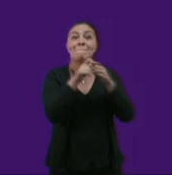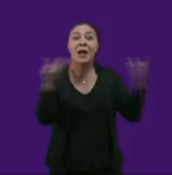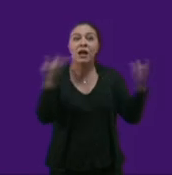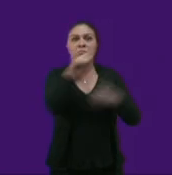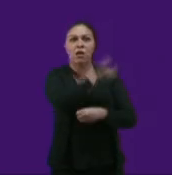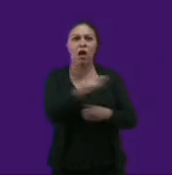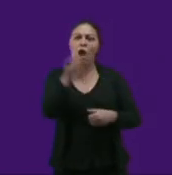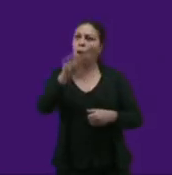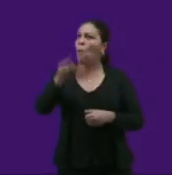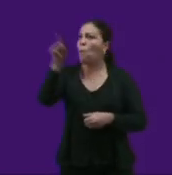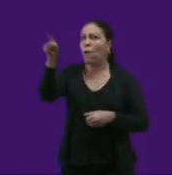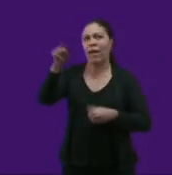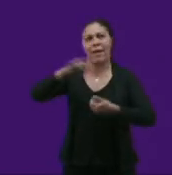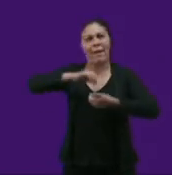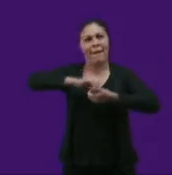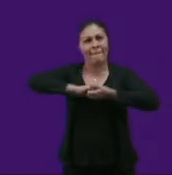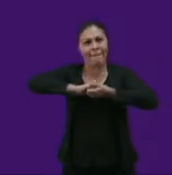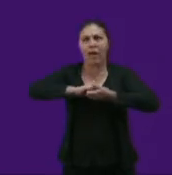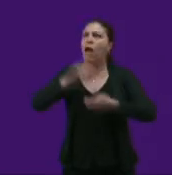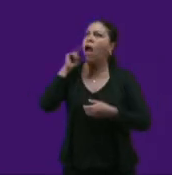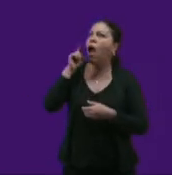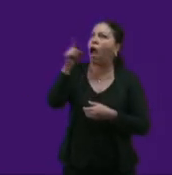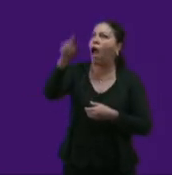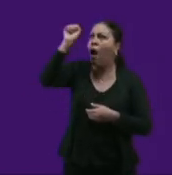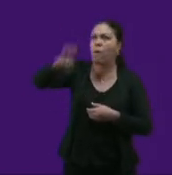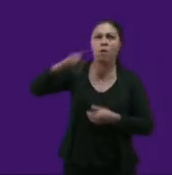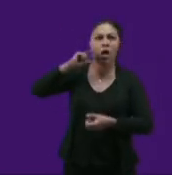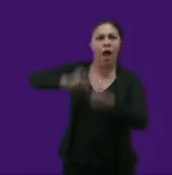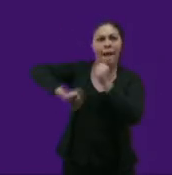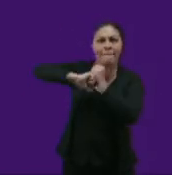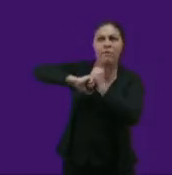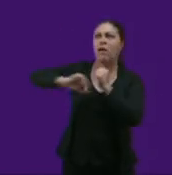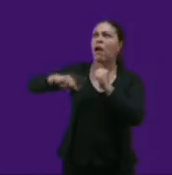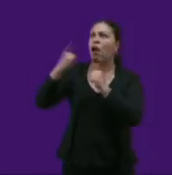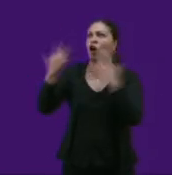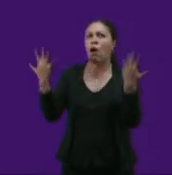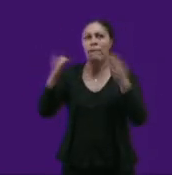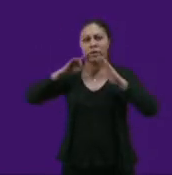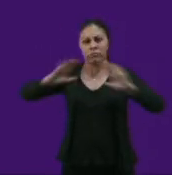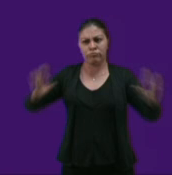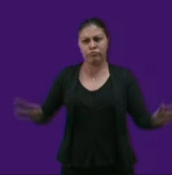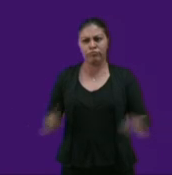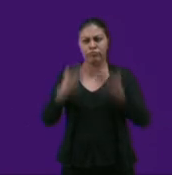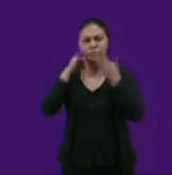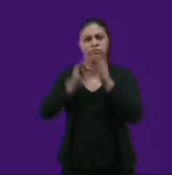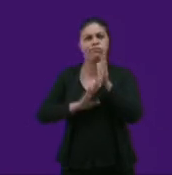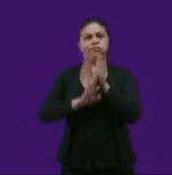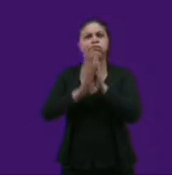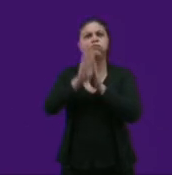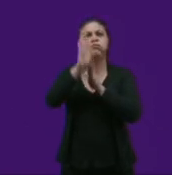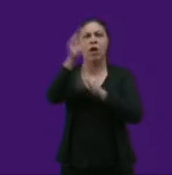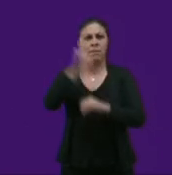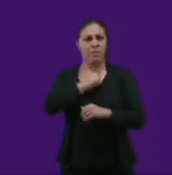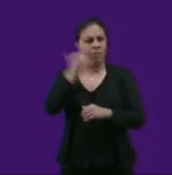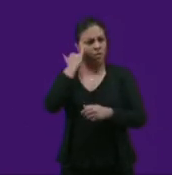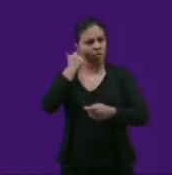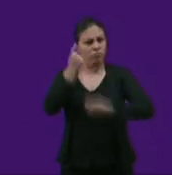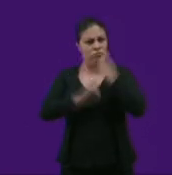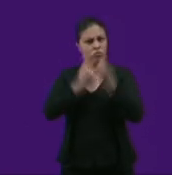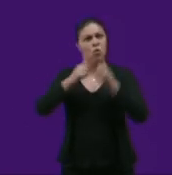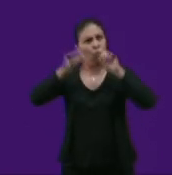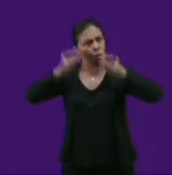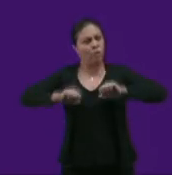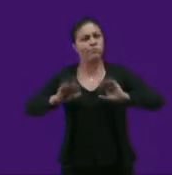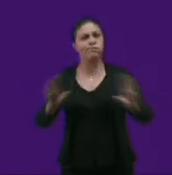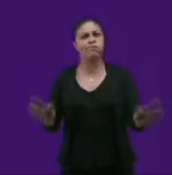Libre un vehículo de emprendimiento, de crecer como personas, de crecer como emprendedores, de crecer como negocios, algunos